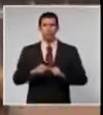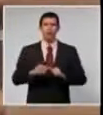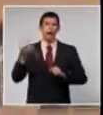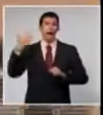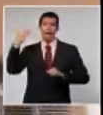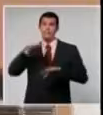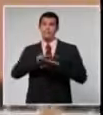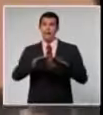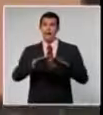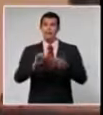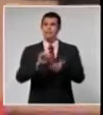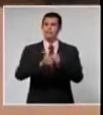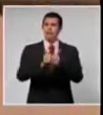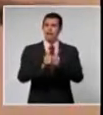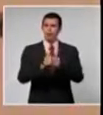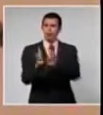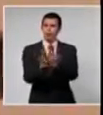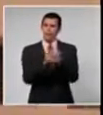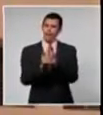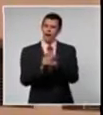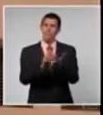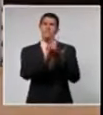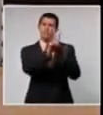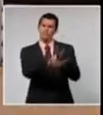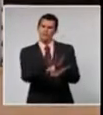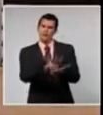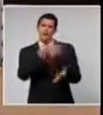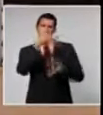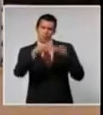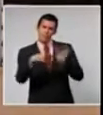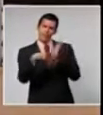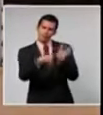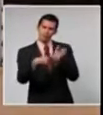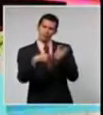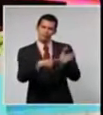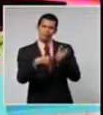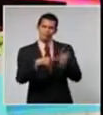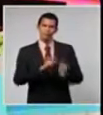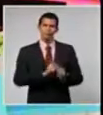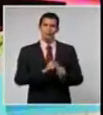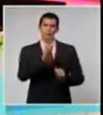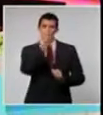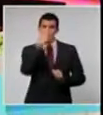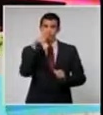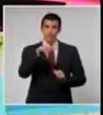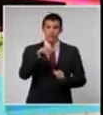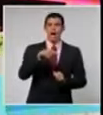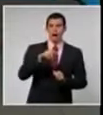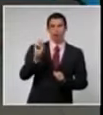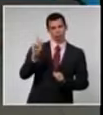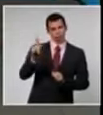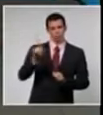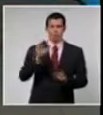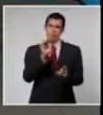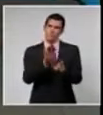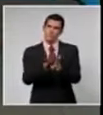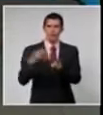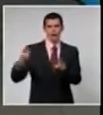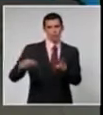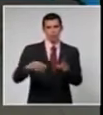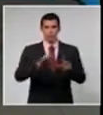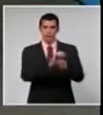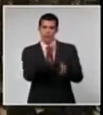la EIDE de Ciego de Ávila marcaron el ritmo de los trabajos de reparación. Después de 3 meses de labor, la Casa